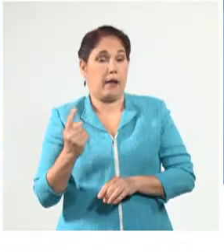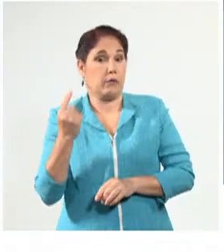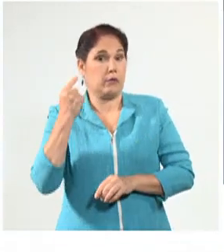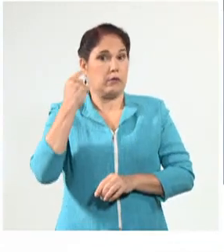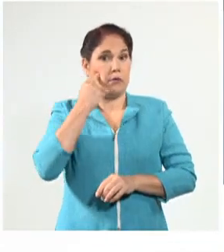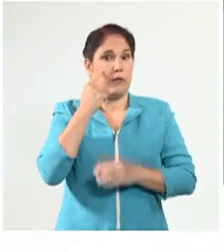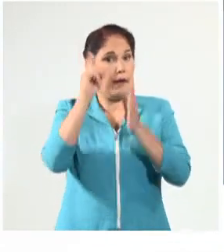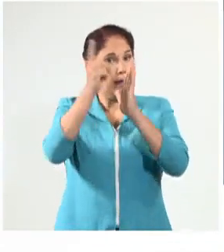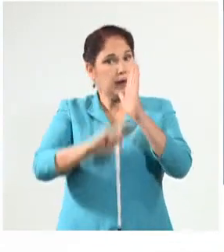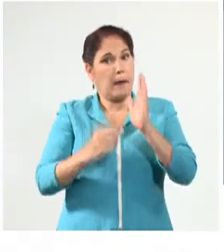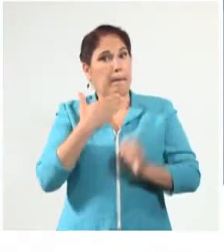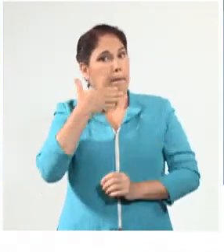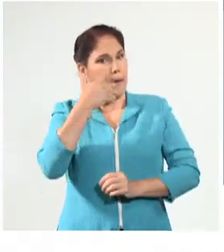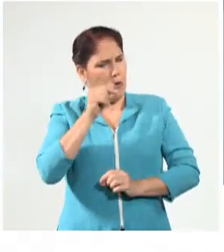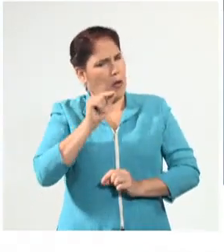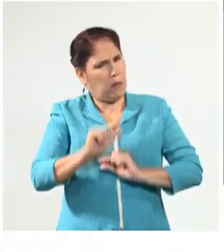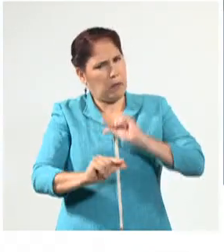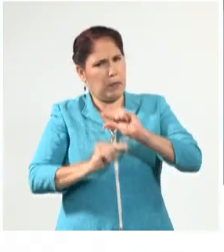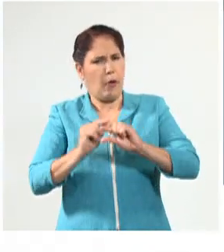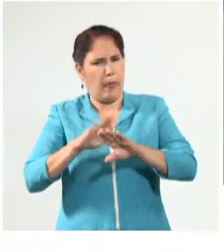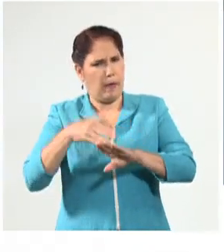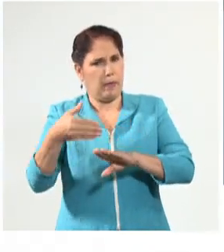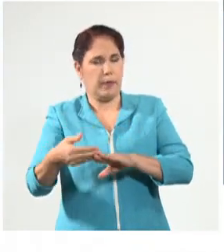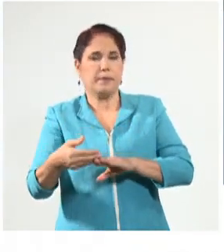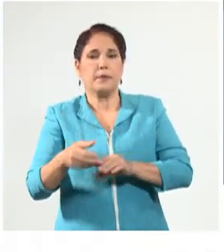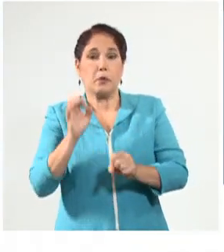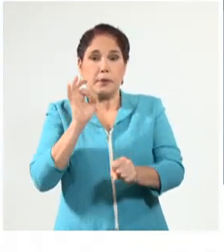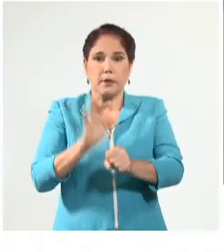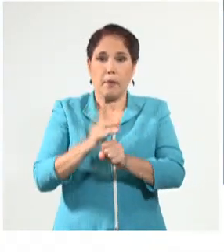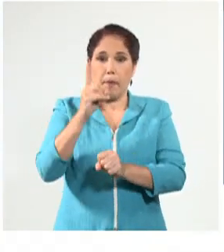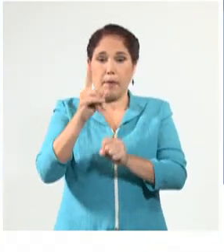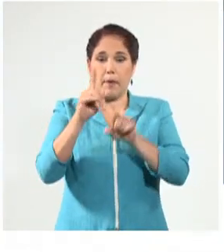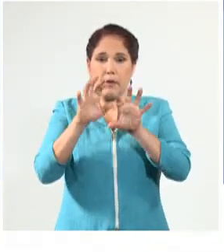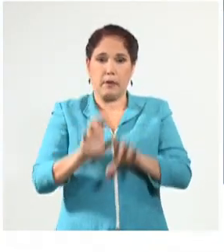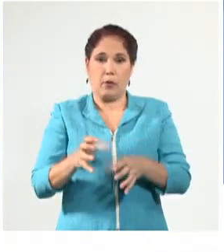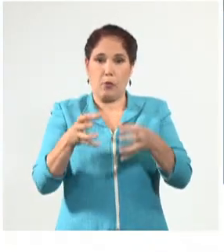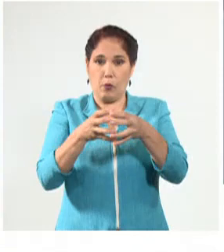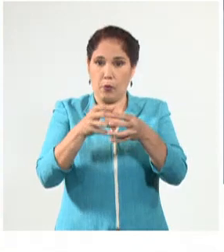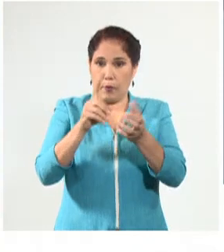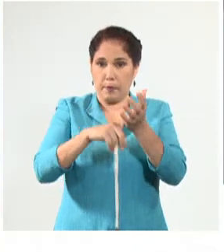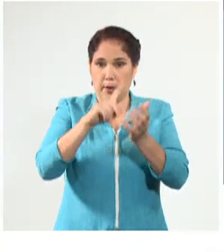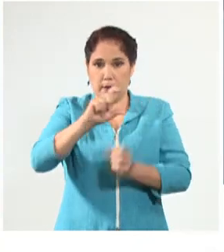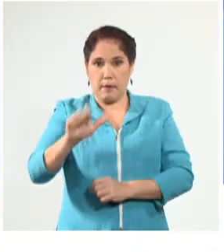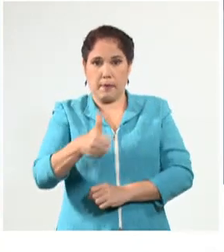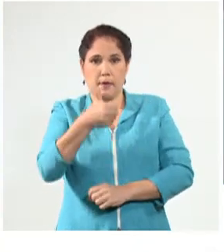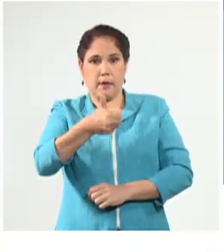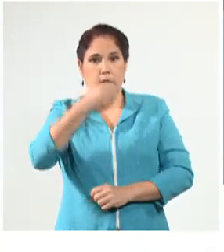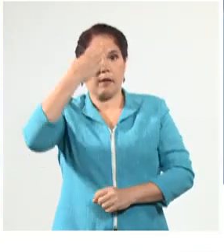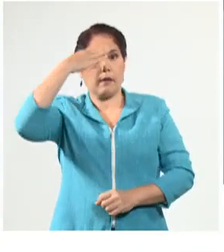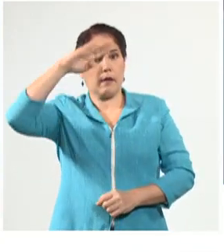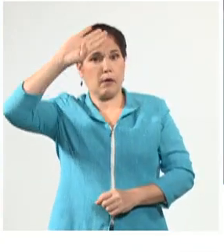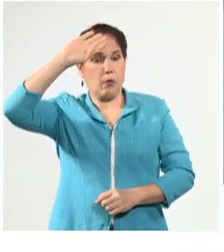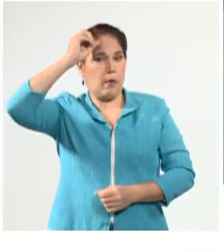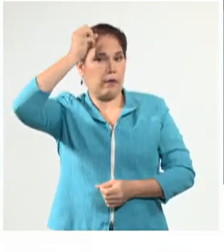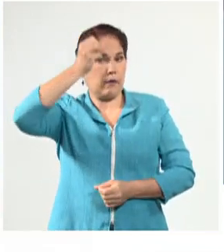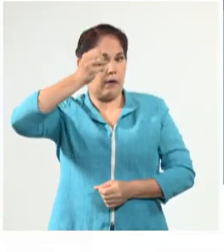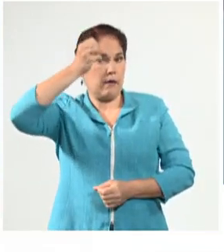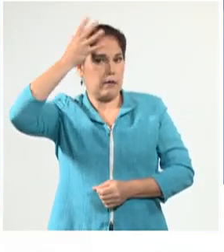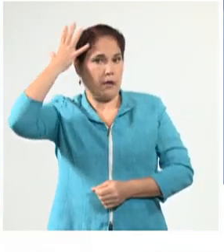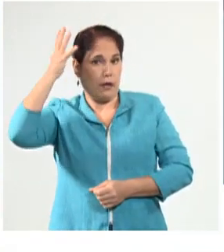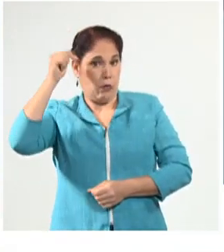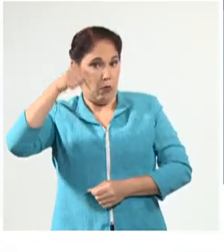y tal como anunciamos al inicio de nuestra emisión el primer secretario del comité central del partido y presidente de la república miguel díaz-canel bermúdez